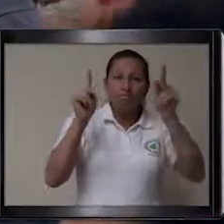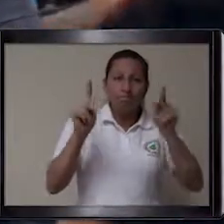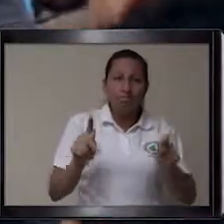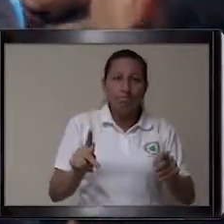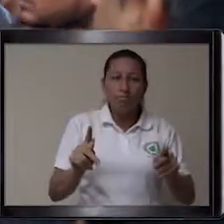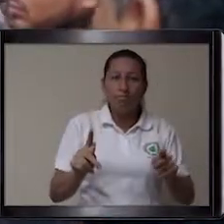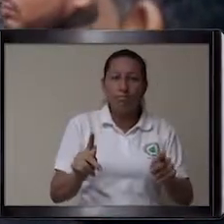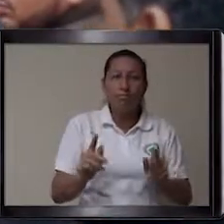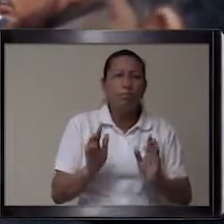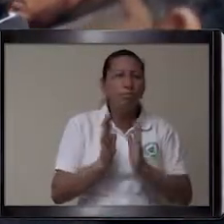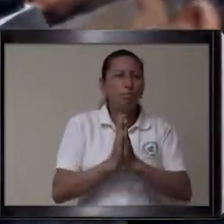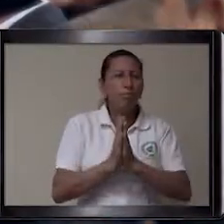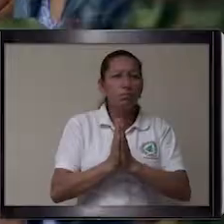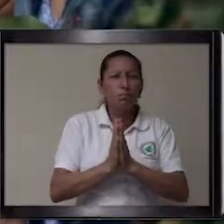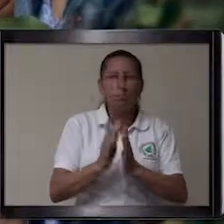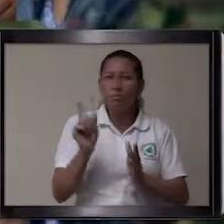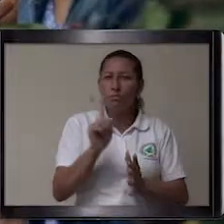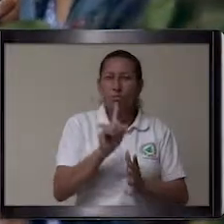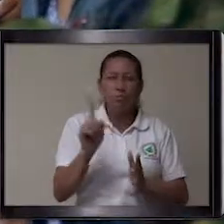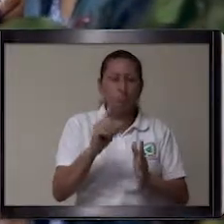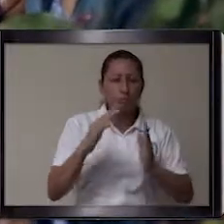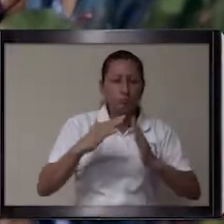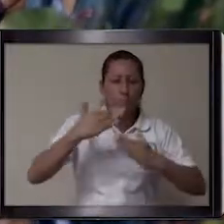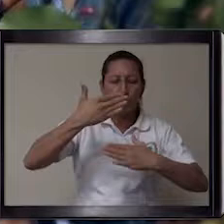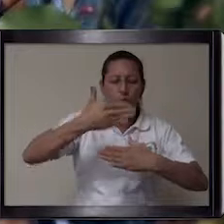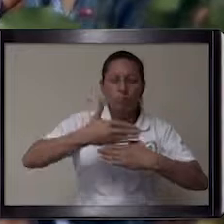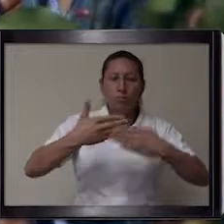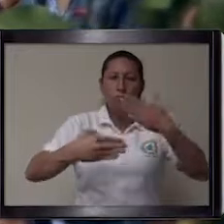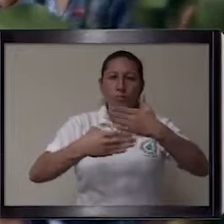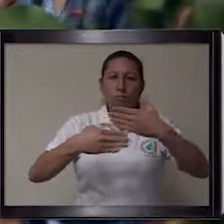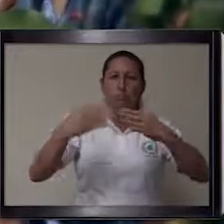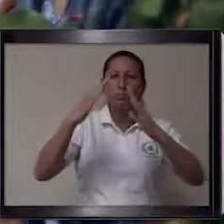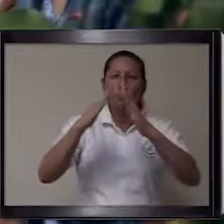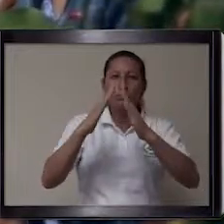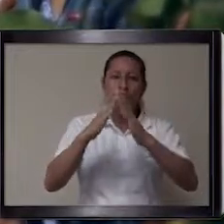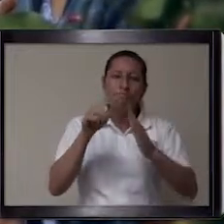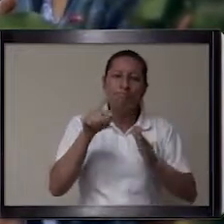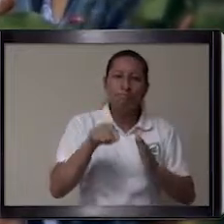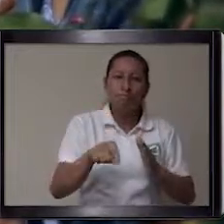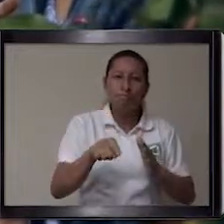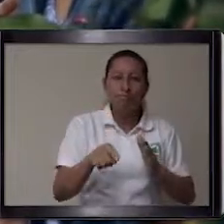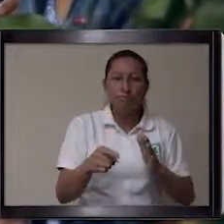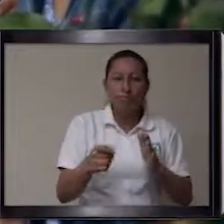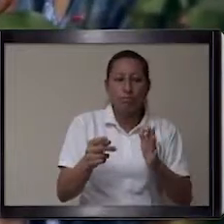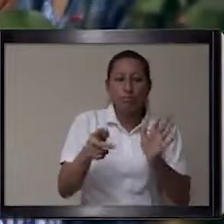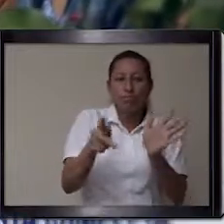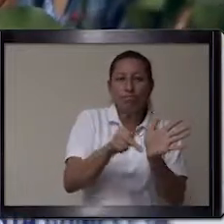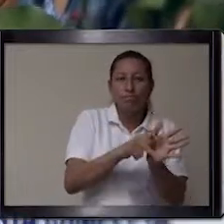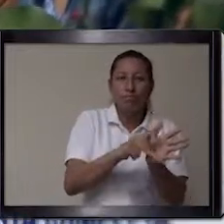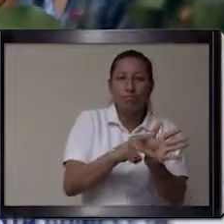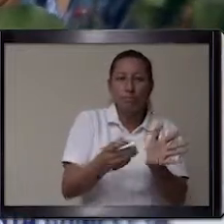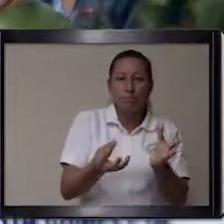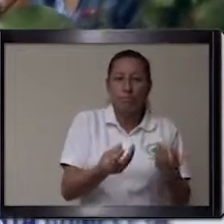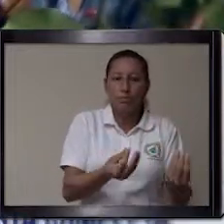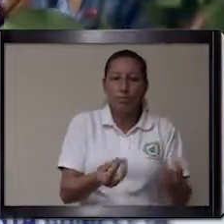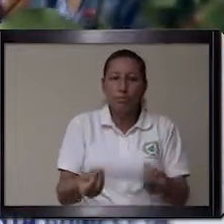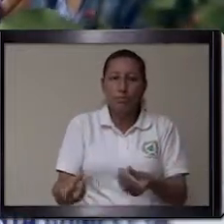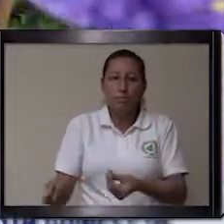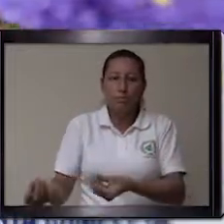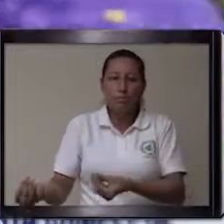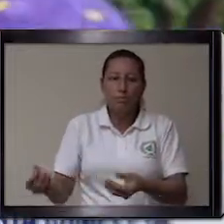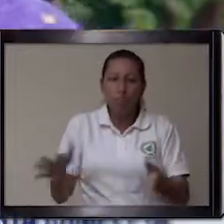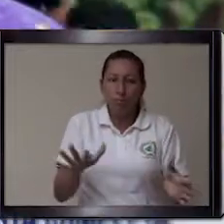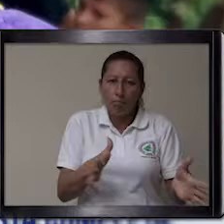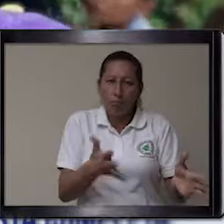a la gente de la exposición del peligro. Entonces, ¿cuál es la causa real? Es la inestabilidad del terreno que se da